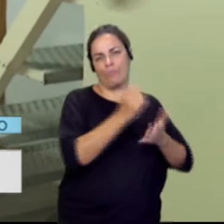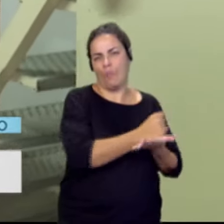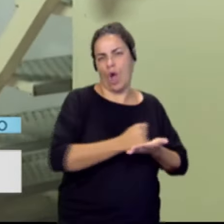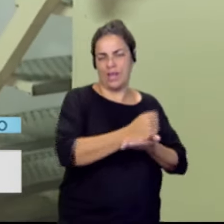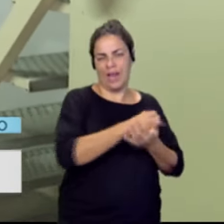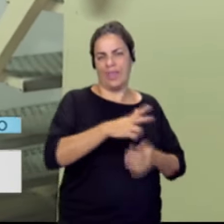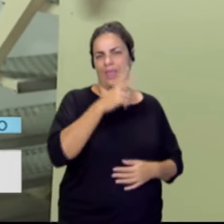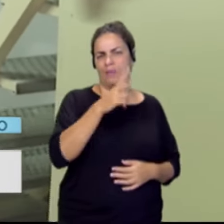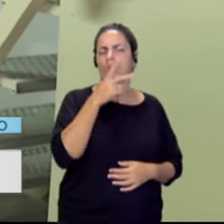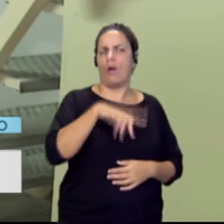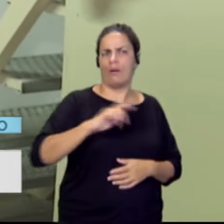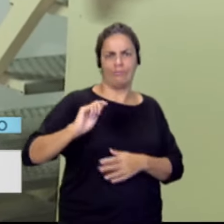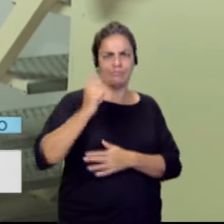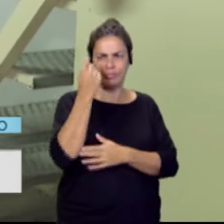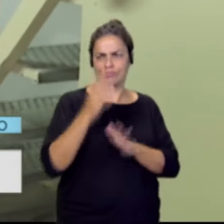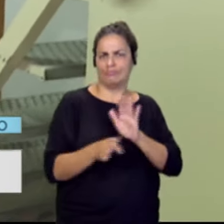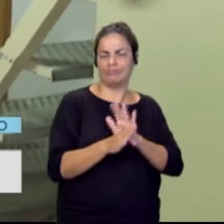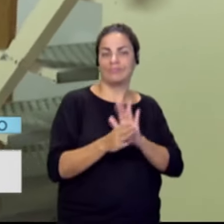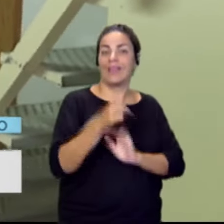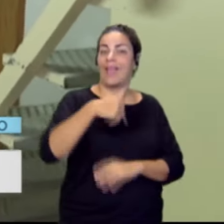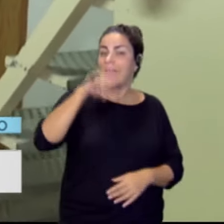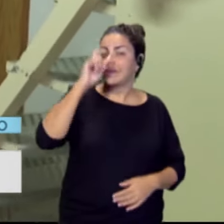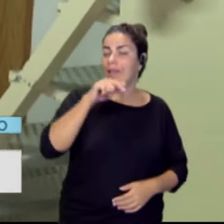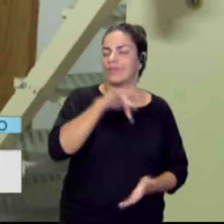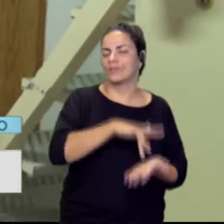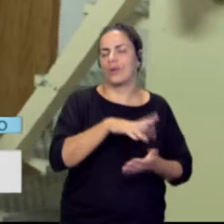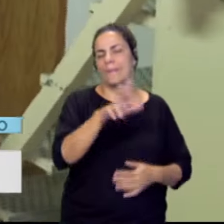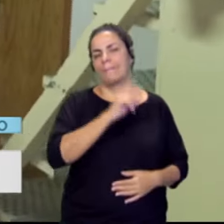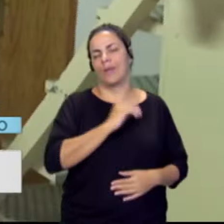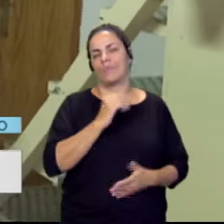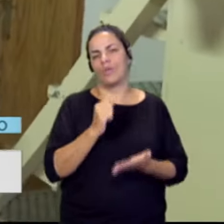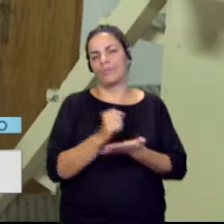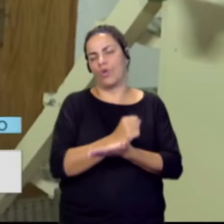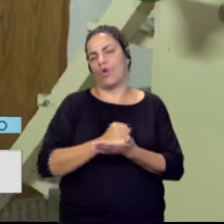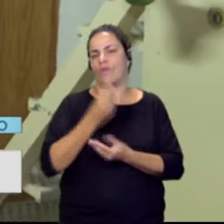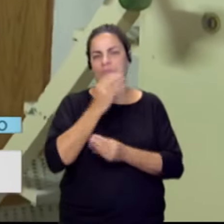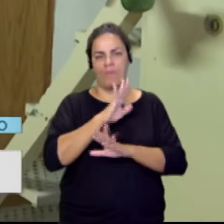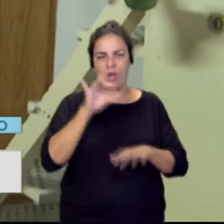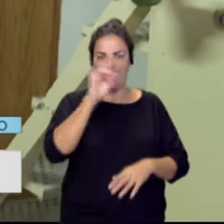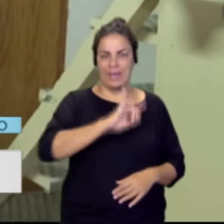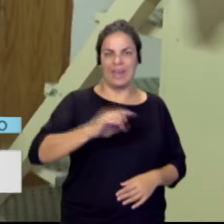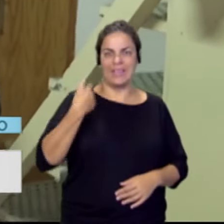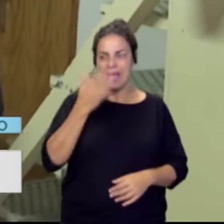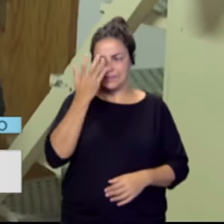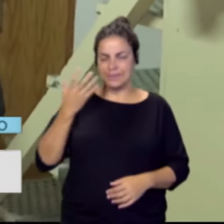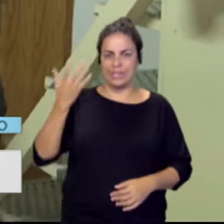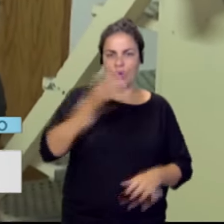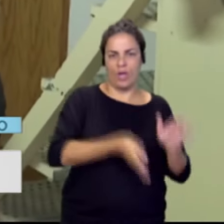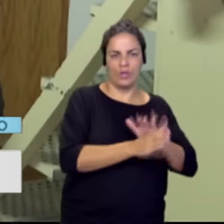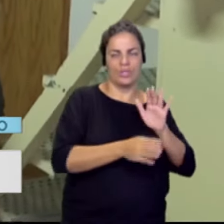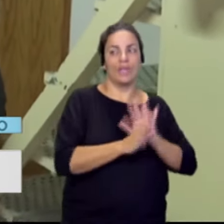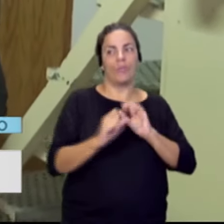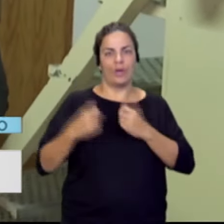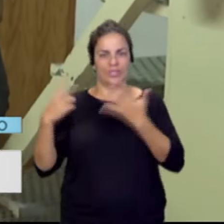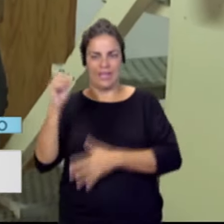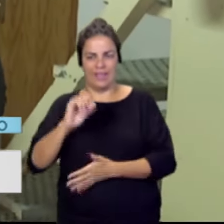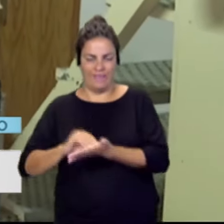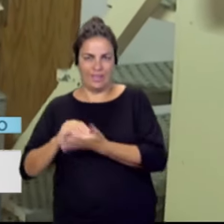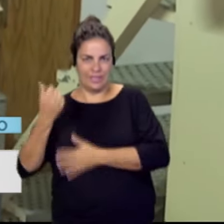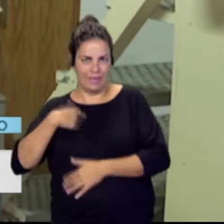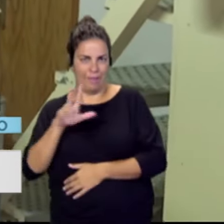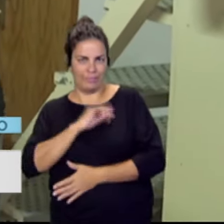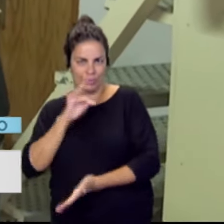este año. Ya decimos, ganador de mejor gofio de Canarias por quinto año consecutivo, 7 años con este premio, y es así.